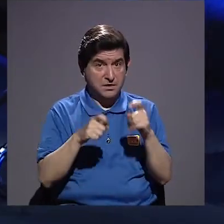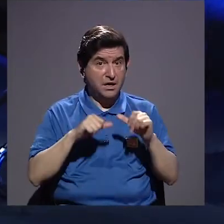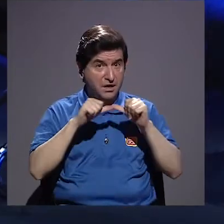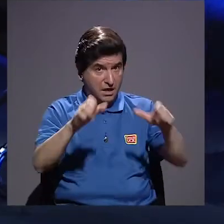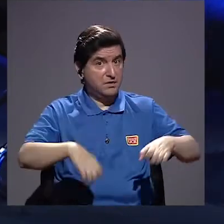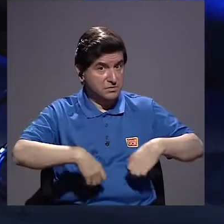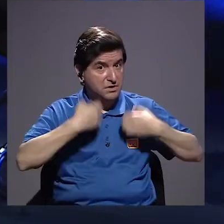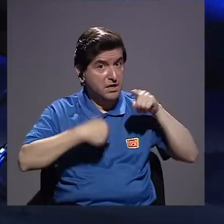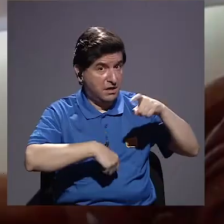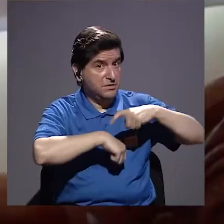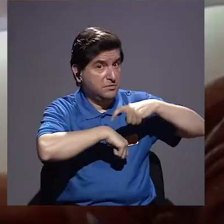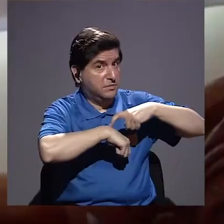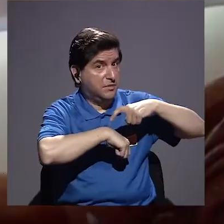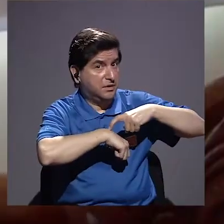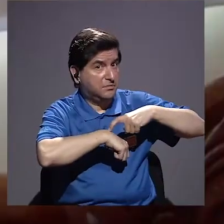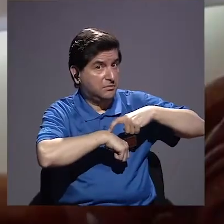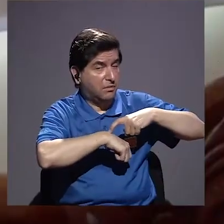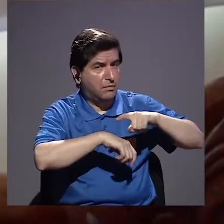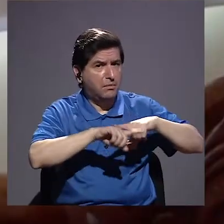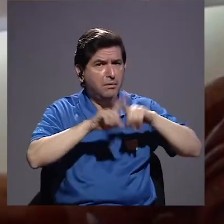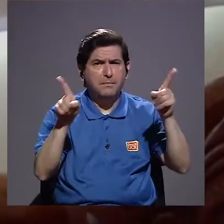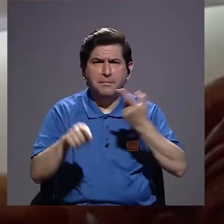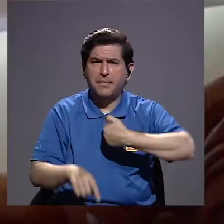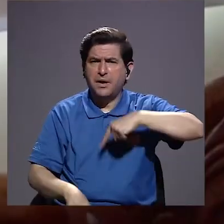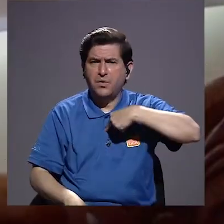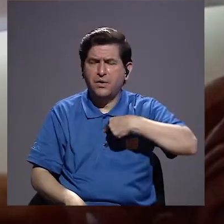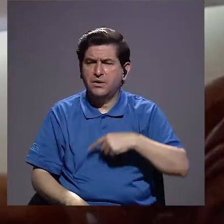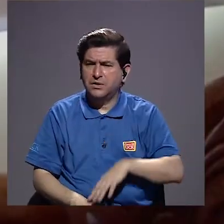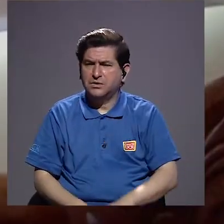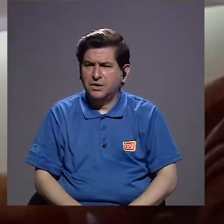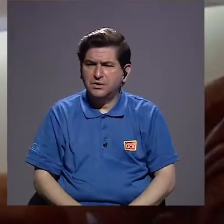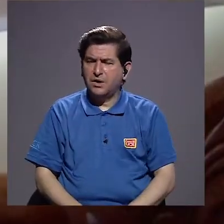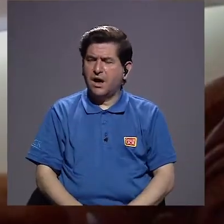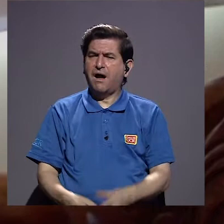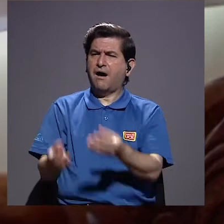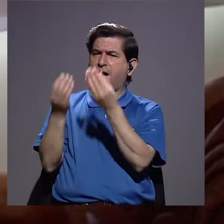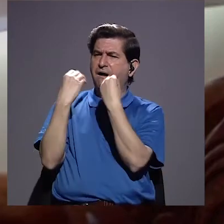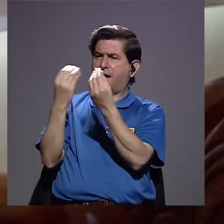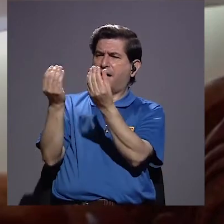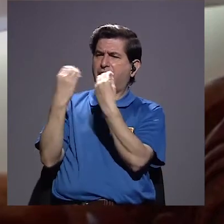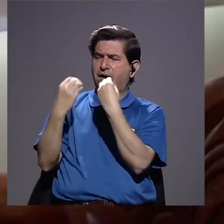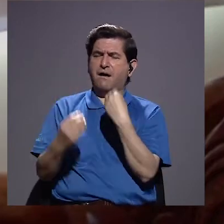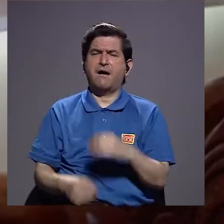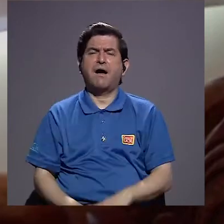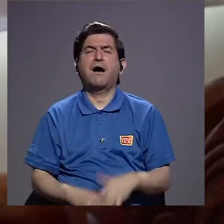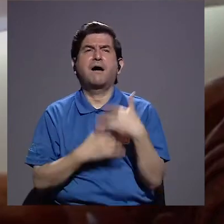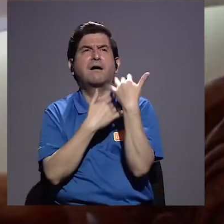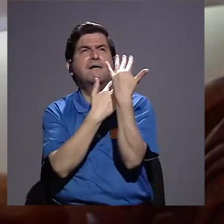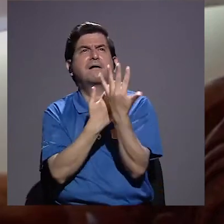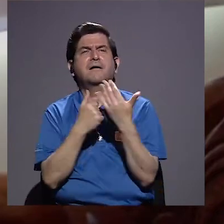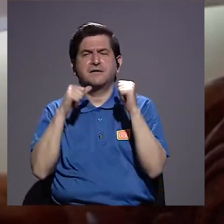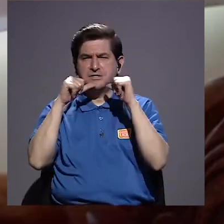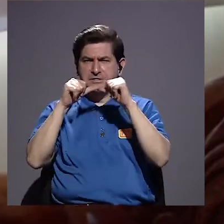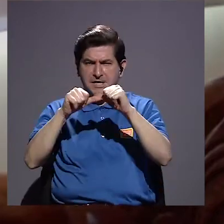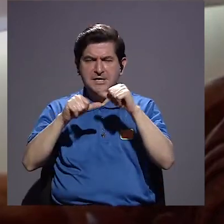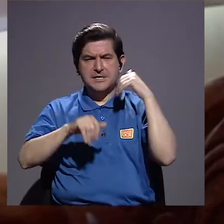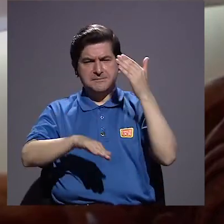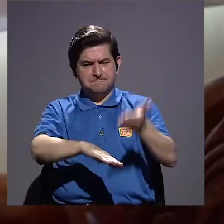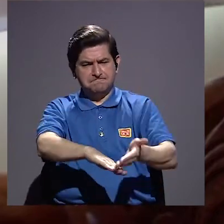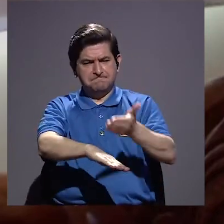no existiera, pero nos enseñaban a aspirar siempre a